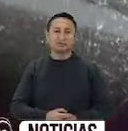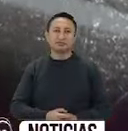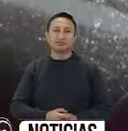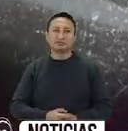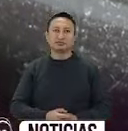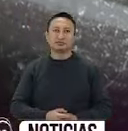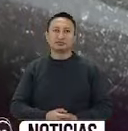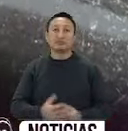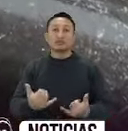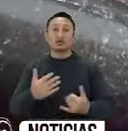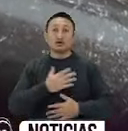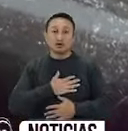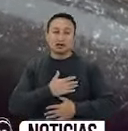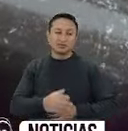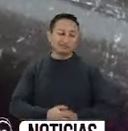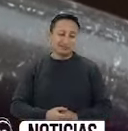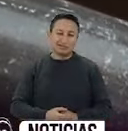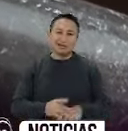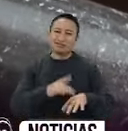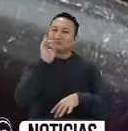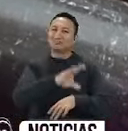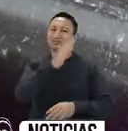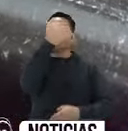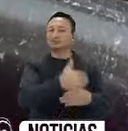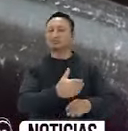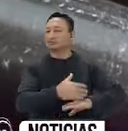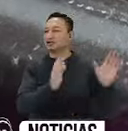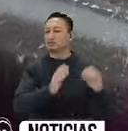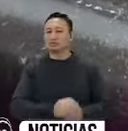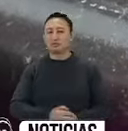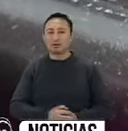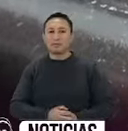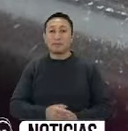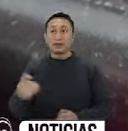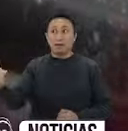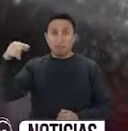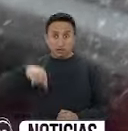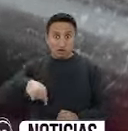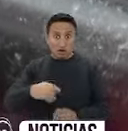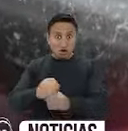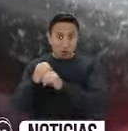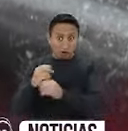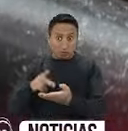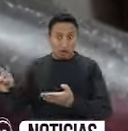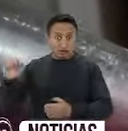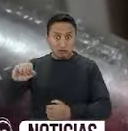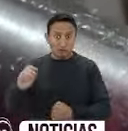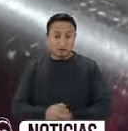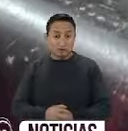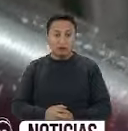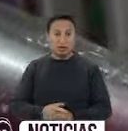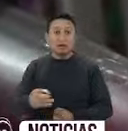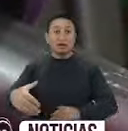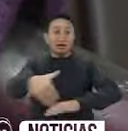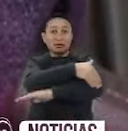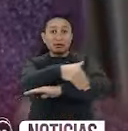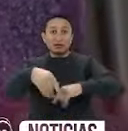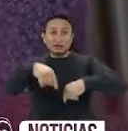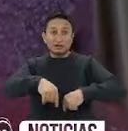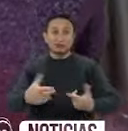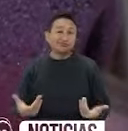cerrar. Y eso que ya los vacunadores han venido. Sé solo que en la principal ya extorsionaron. Por